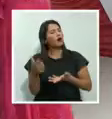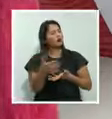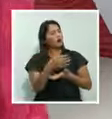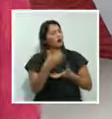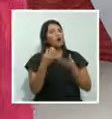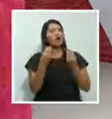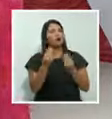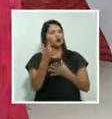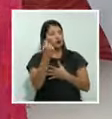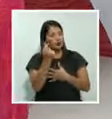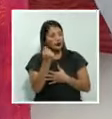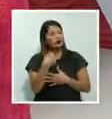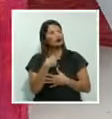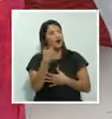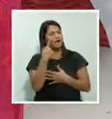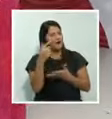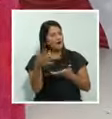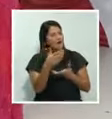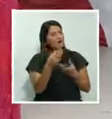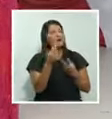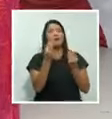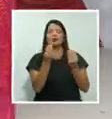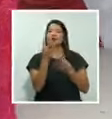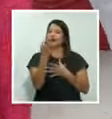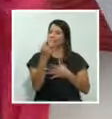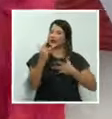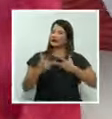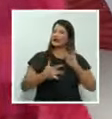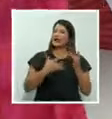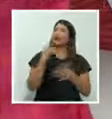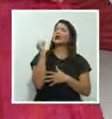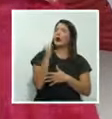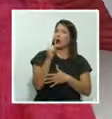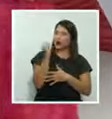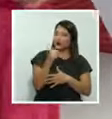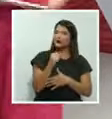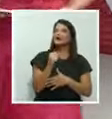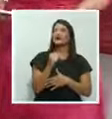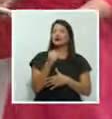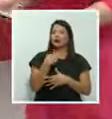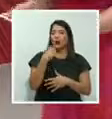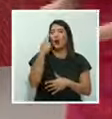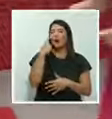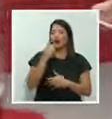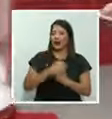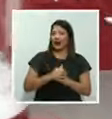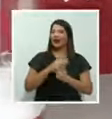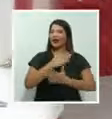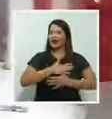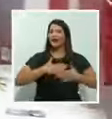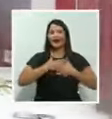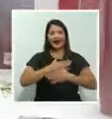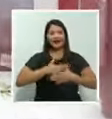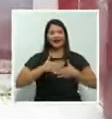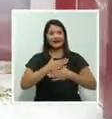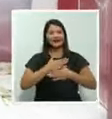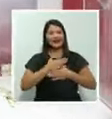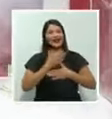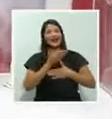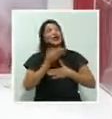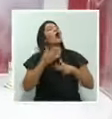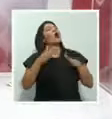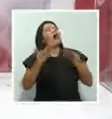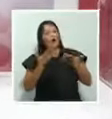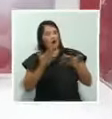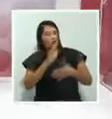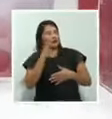veo que le fue bien, siento que sí, siento la que pasó sí bien además, yo lo vi divertirse. Sí. ¿Qué tal, don Jaime? Porque